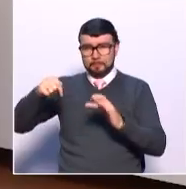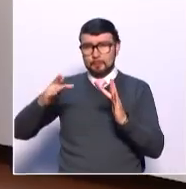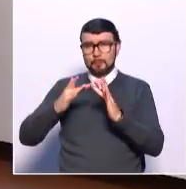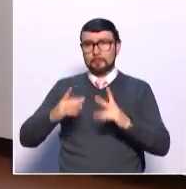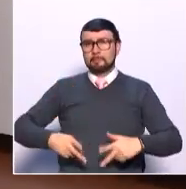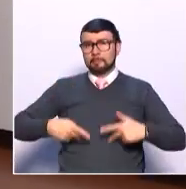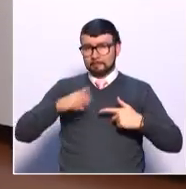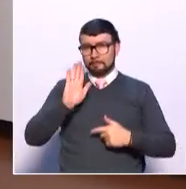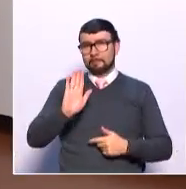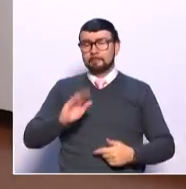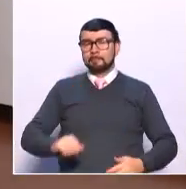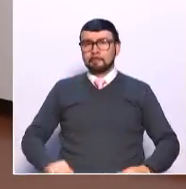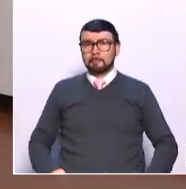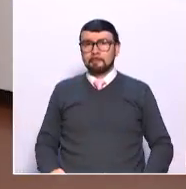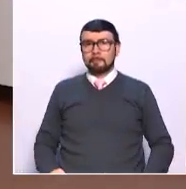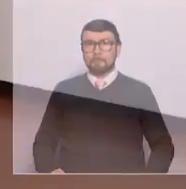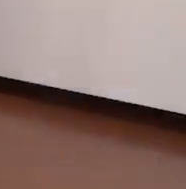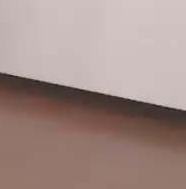vital